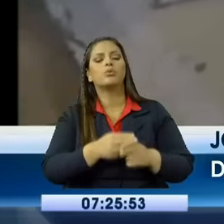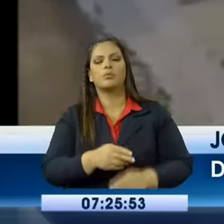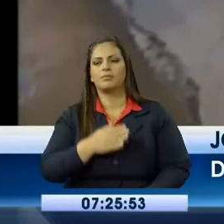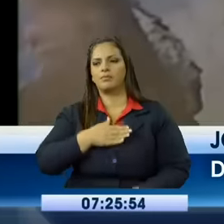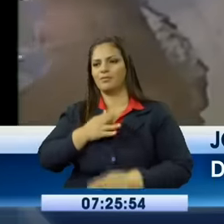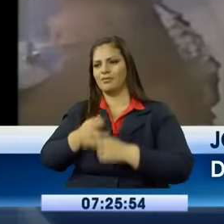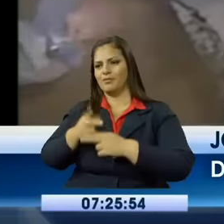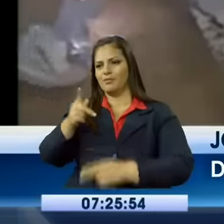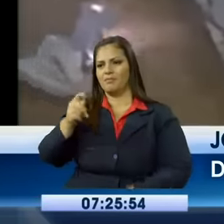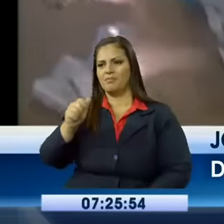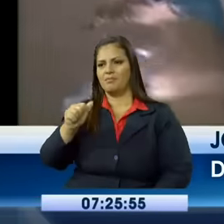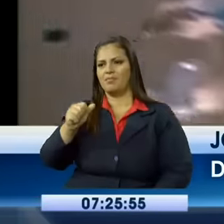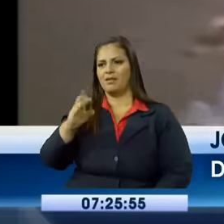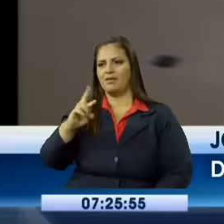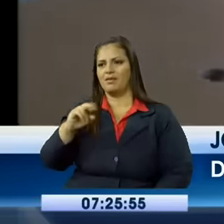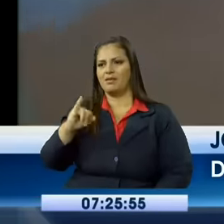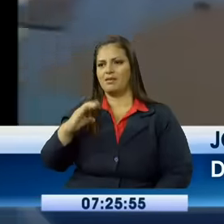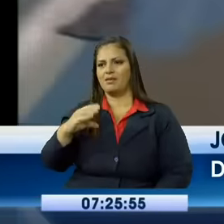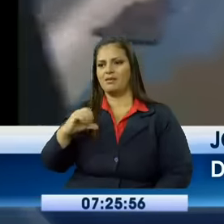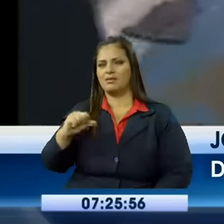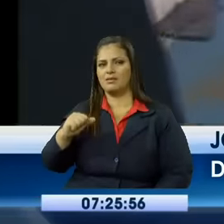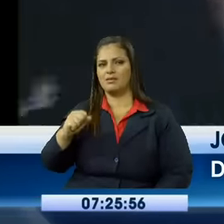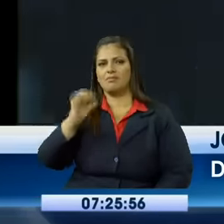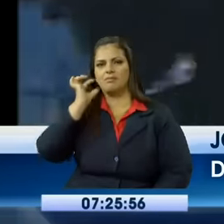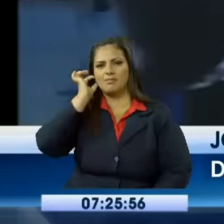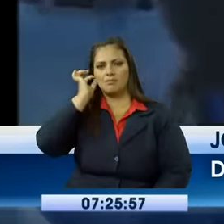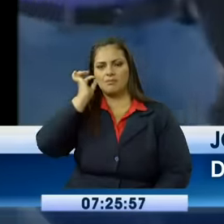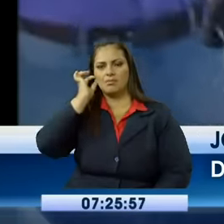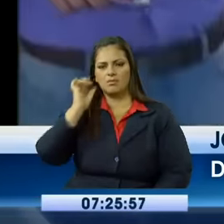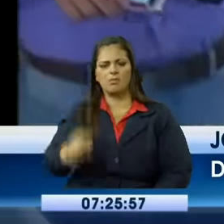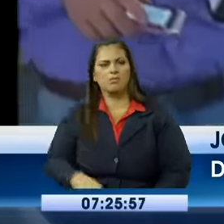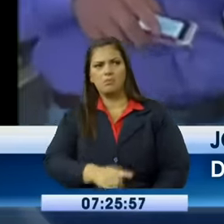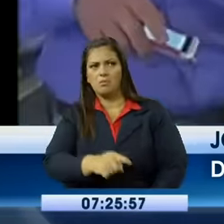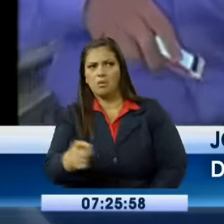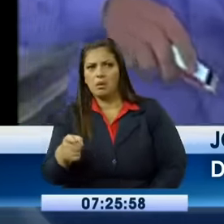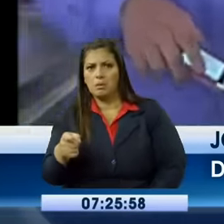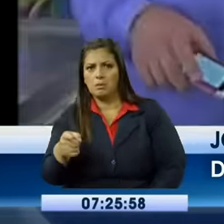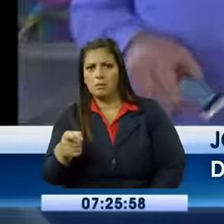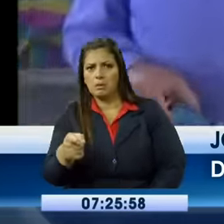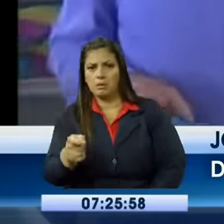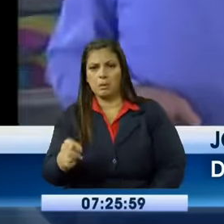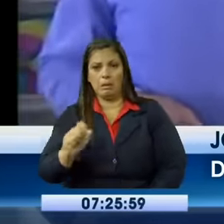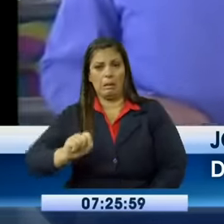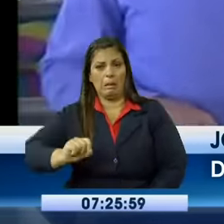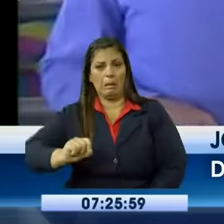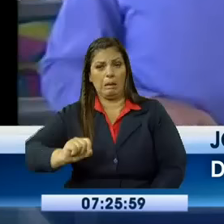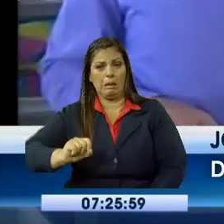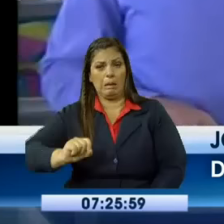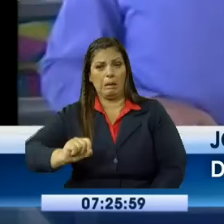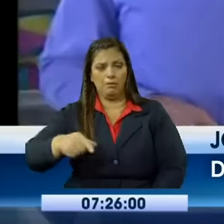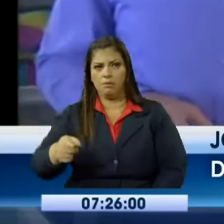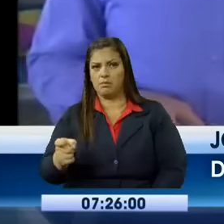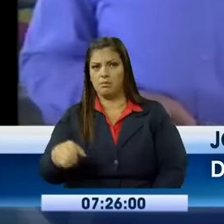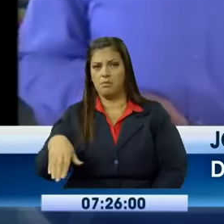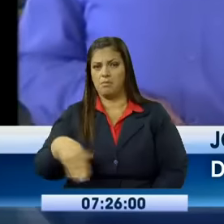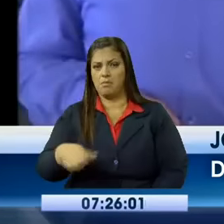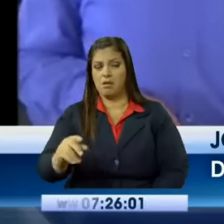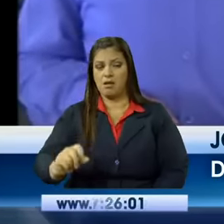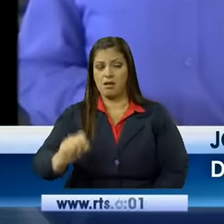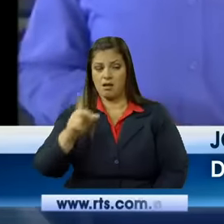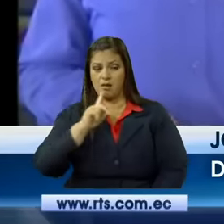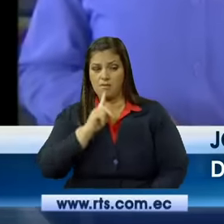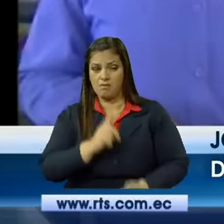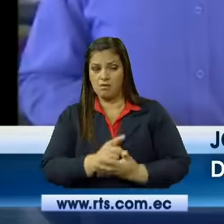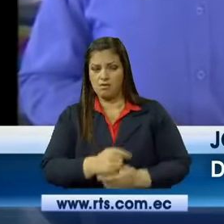Benítez. ¿Cómo ha visto el precio de los mariscos esta mañana? Un poquito elevado, sí. Pero el marisco es lo más importante